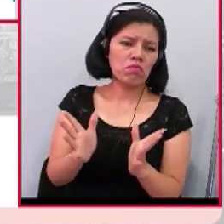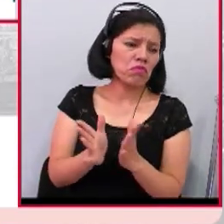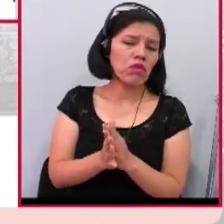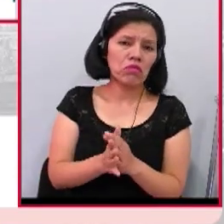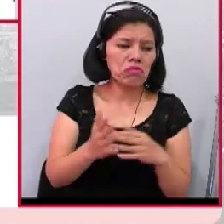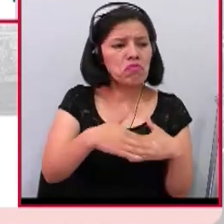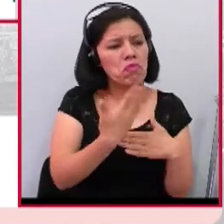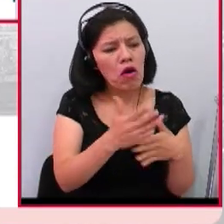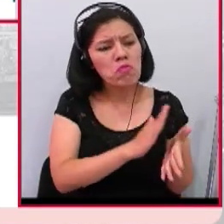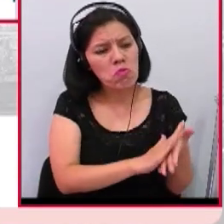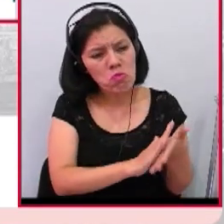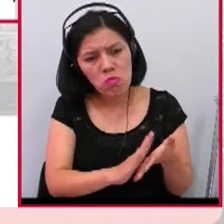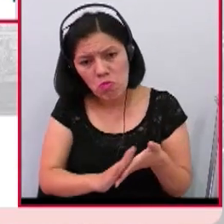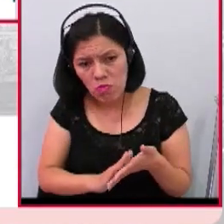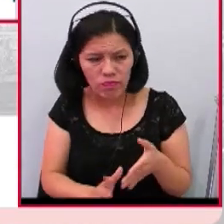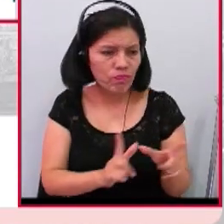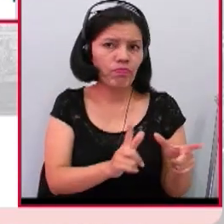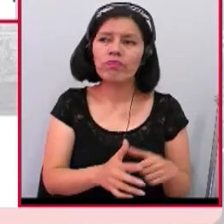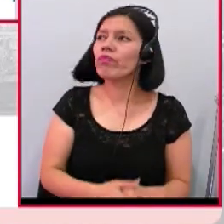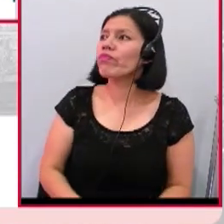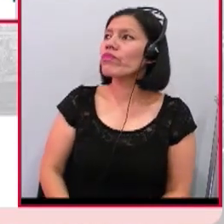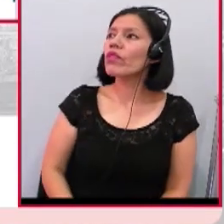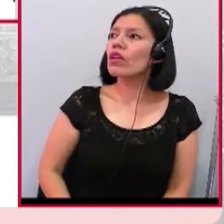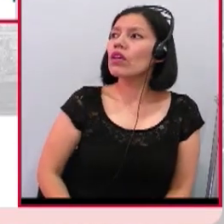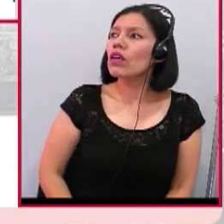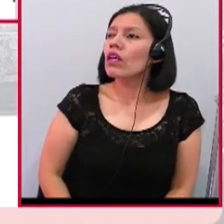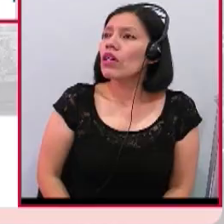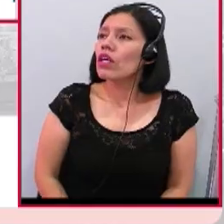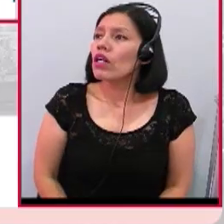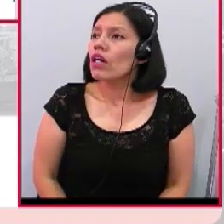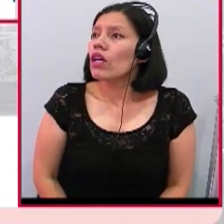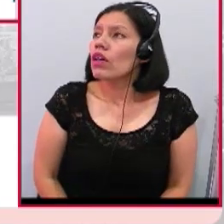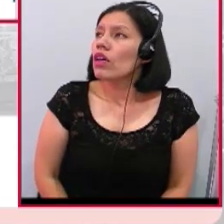Ahí está. No, me pasé muchos.